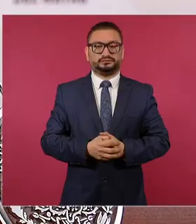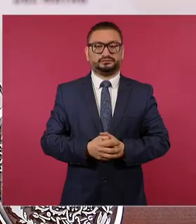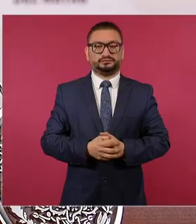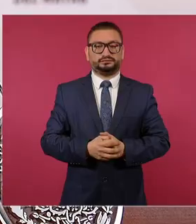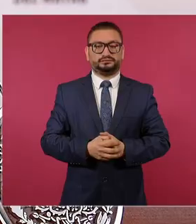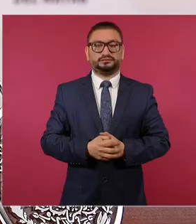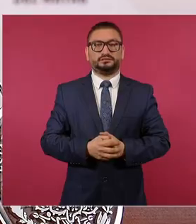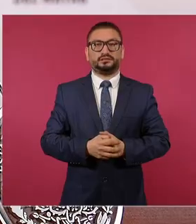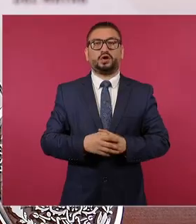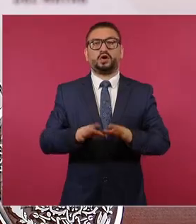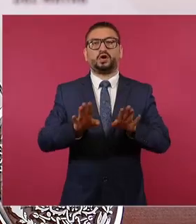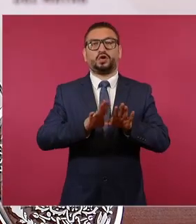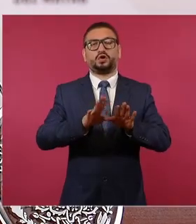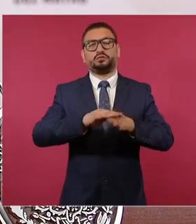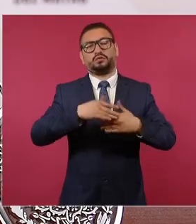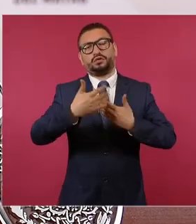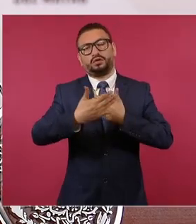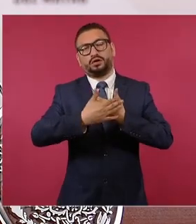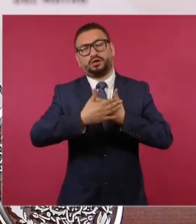con apapacho,